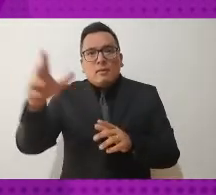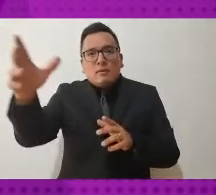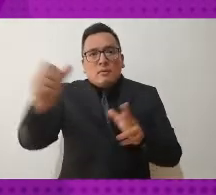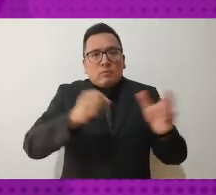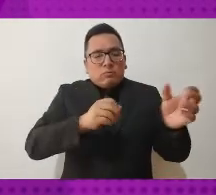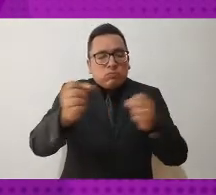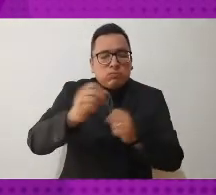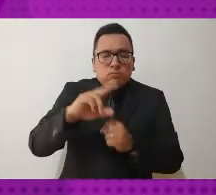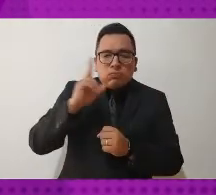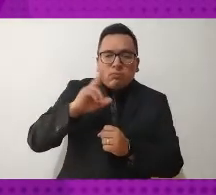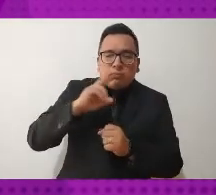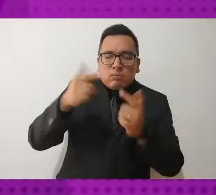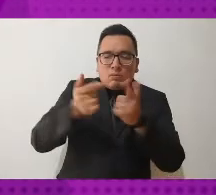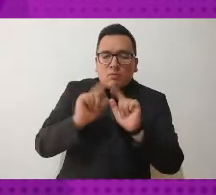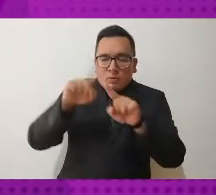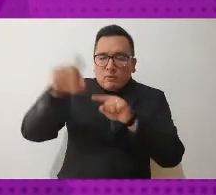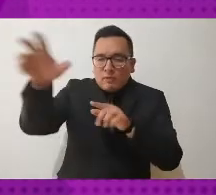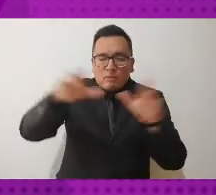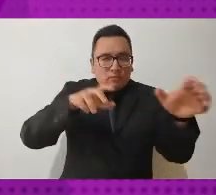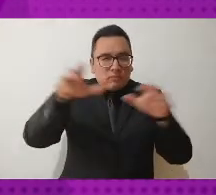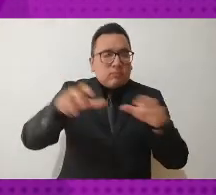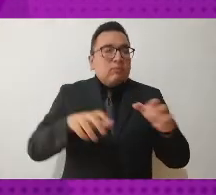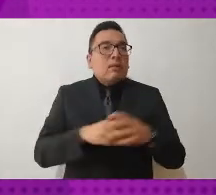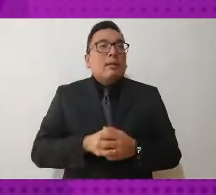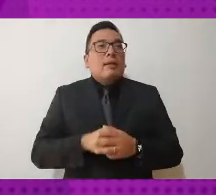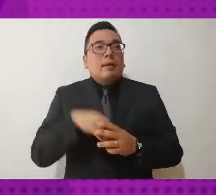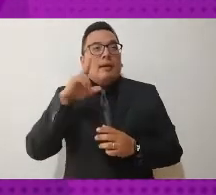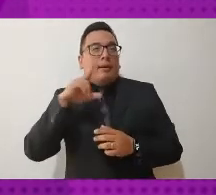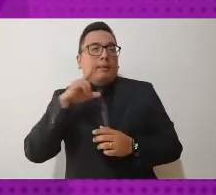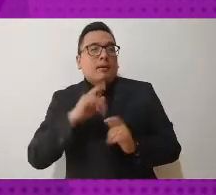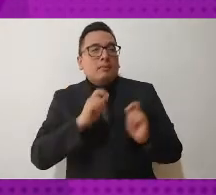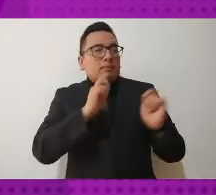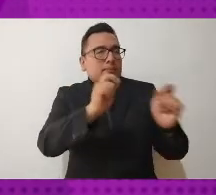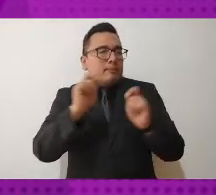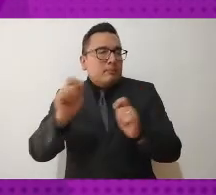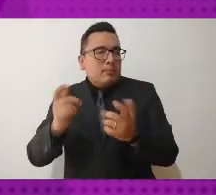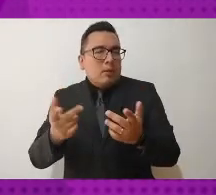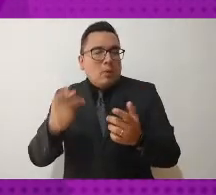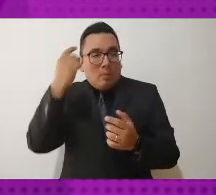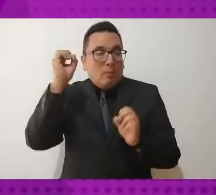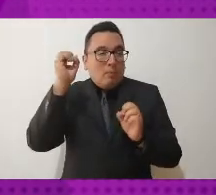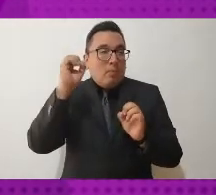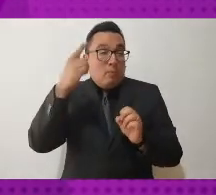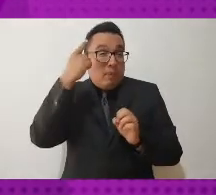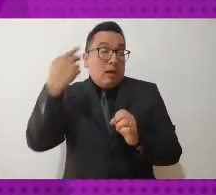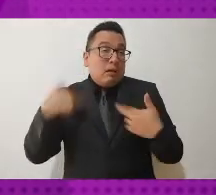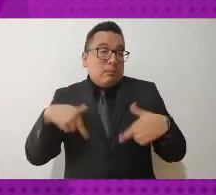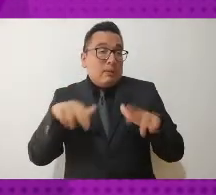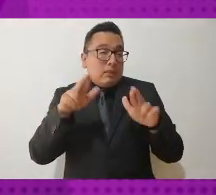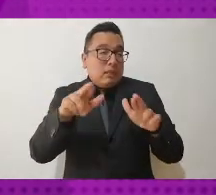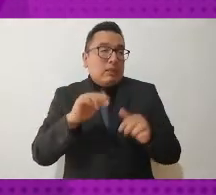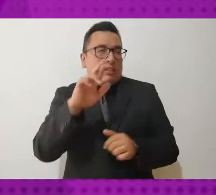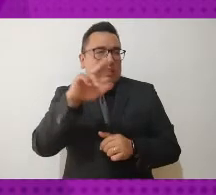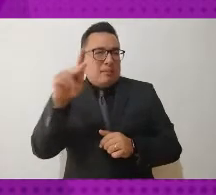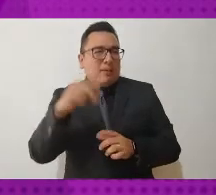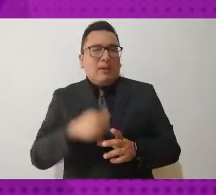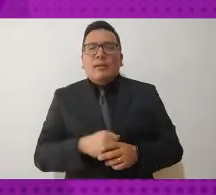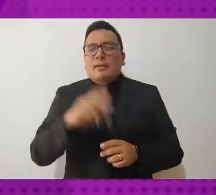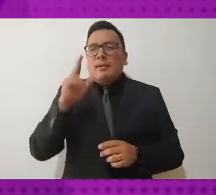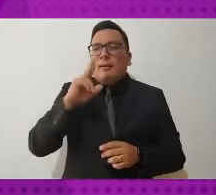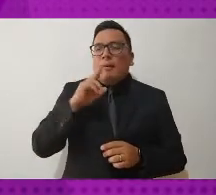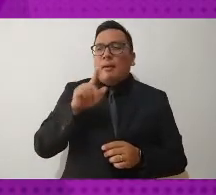La Última el último grupo al que al que acuden para postular o para meter en una representación proporcional